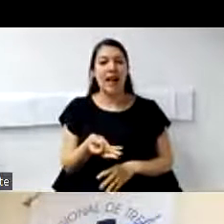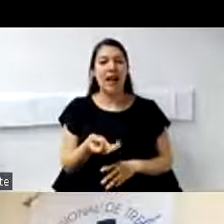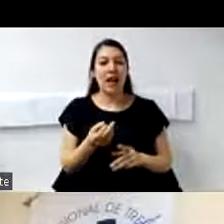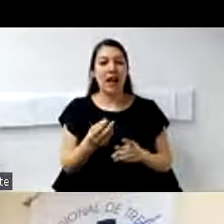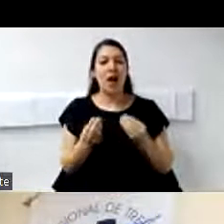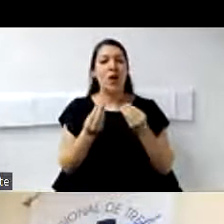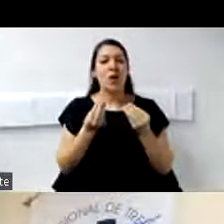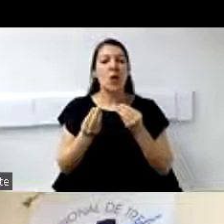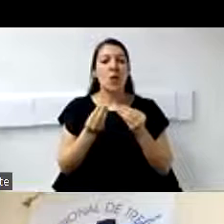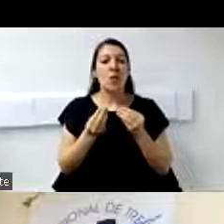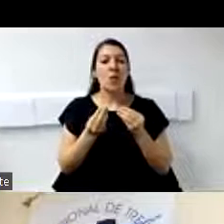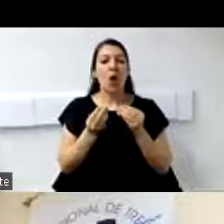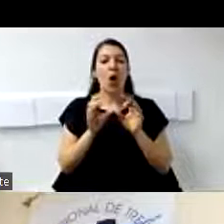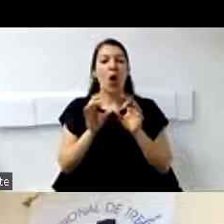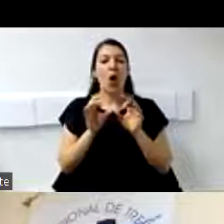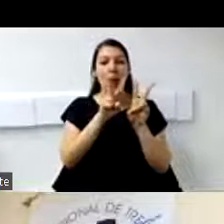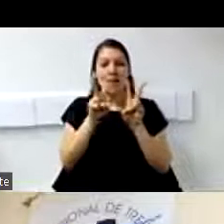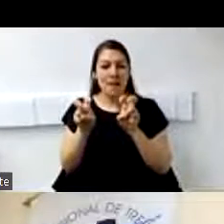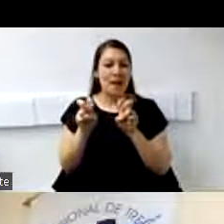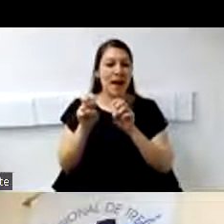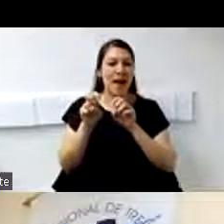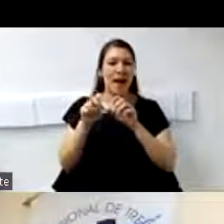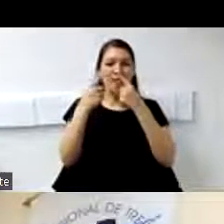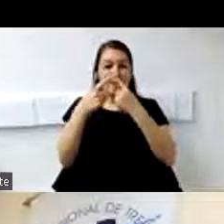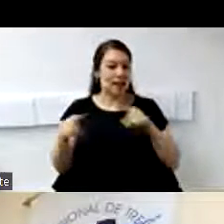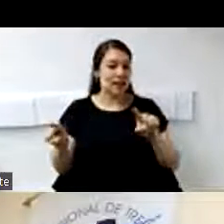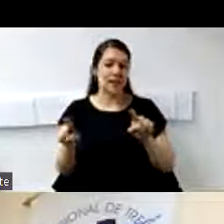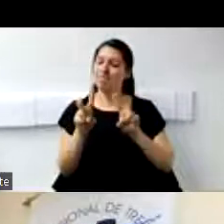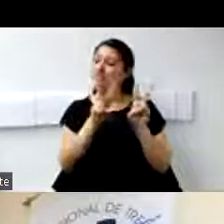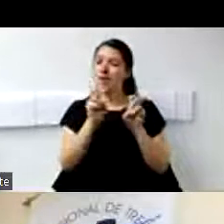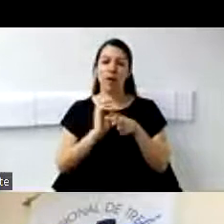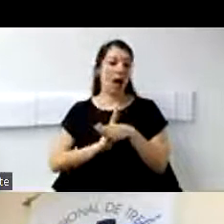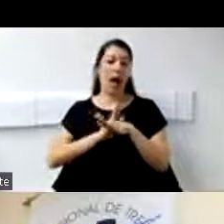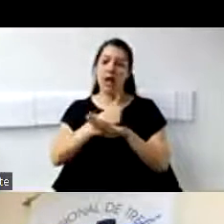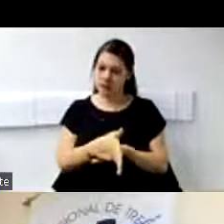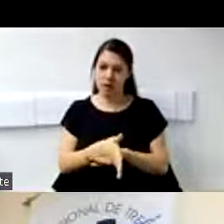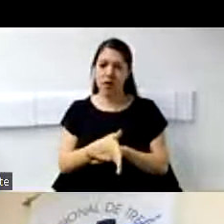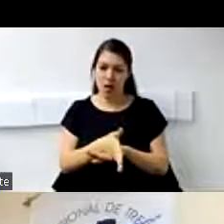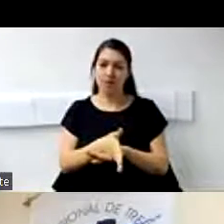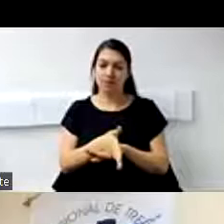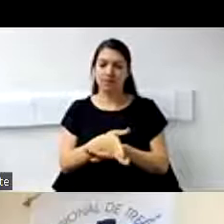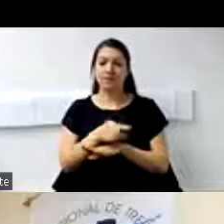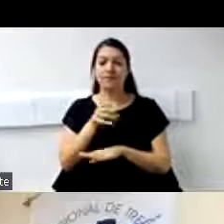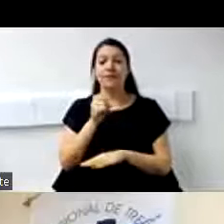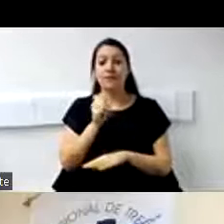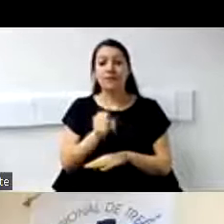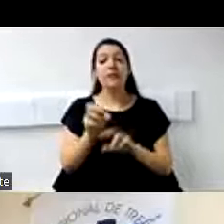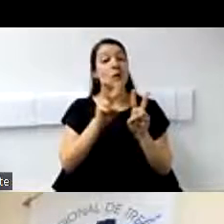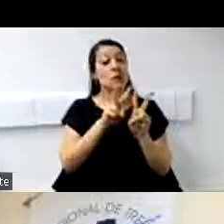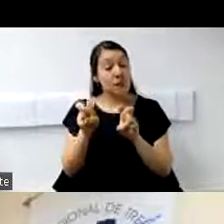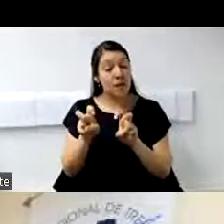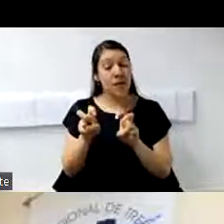para hacia otro tema, tiene que ver justamente con accesibilidad también, en un tema que es un